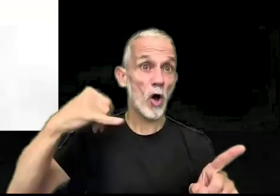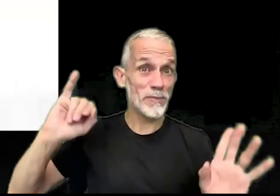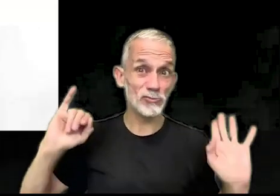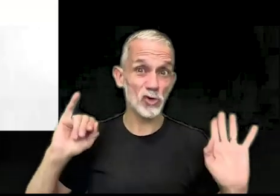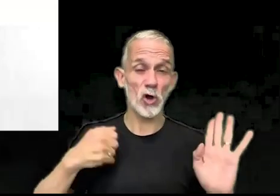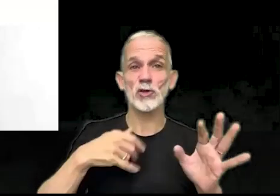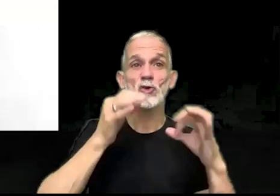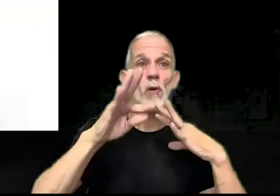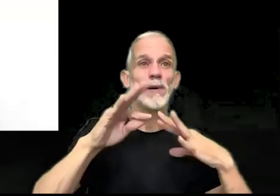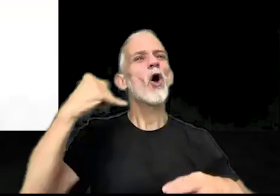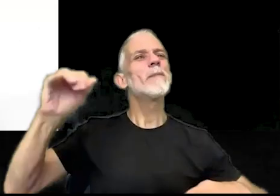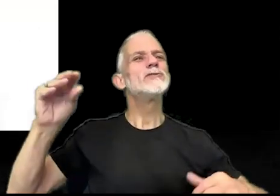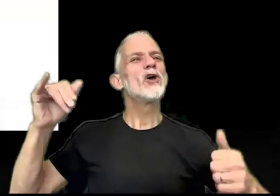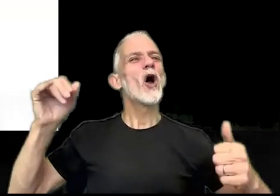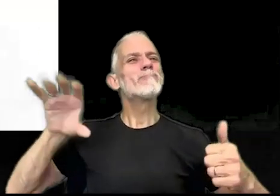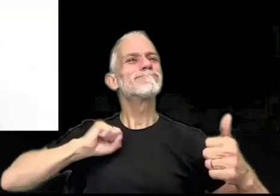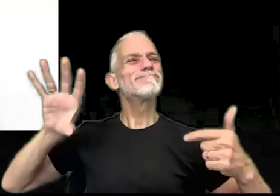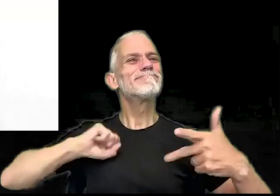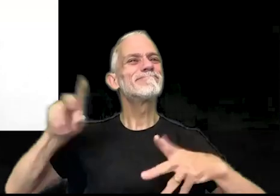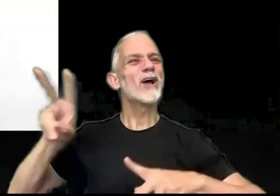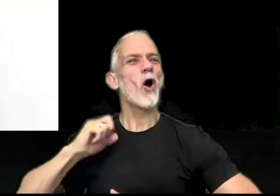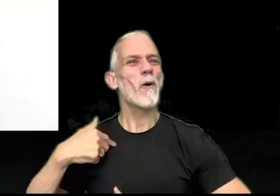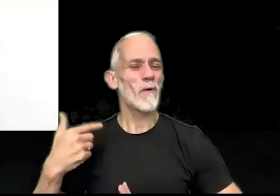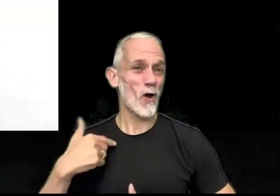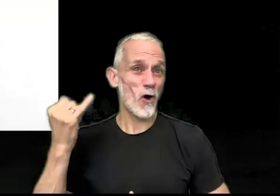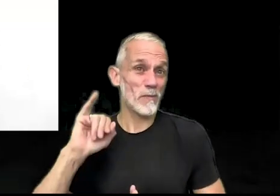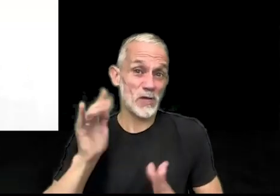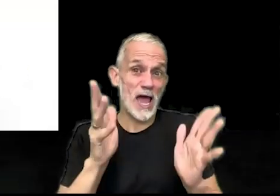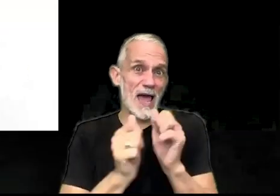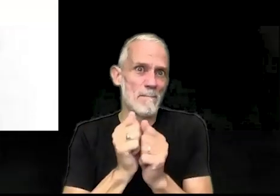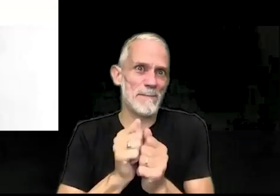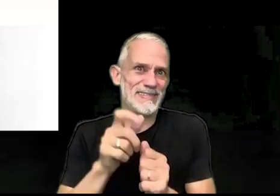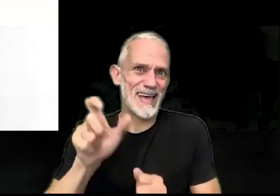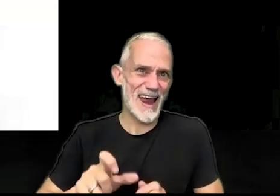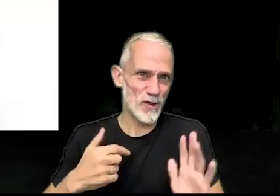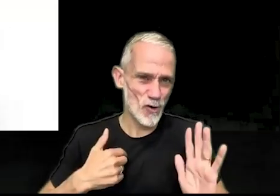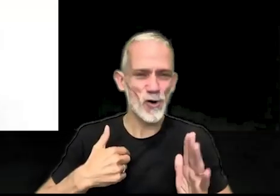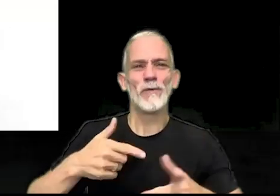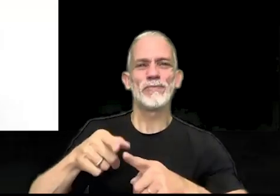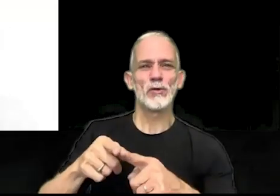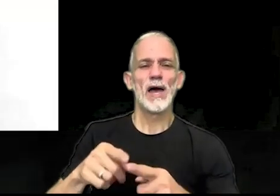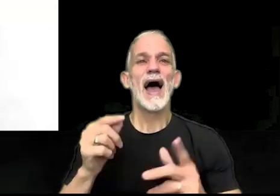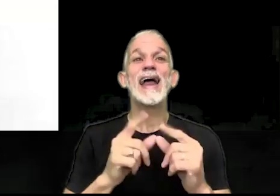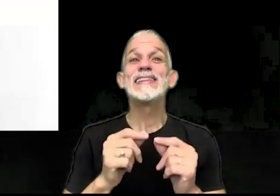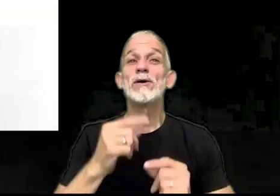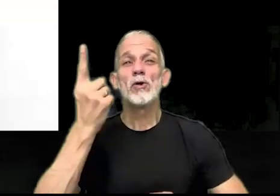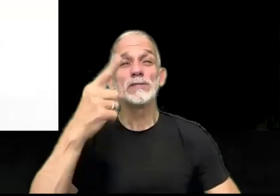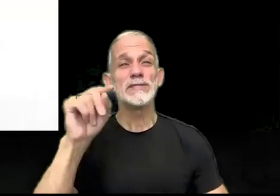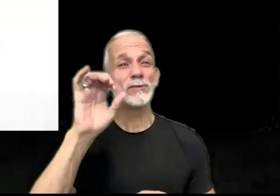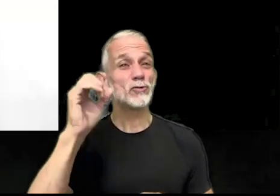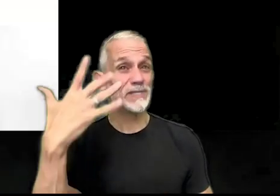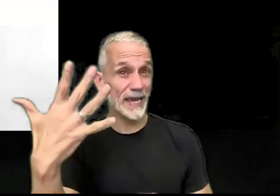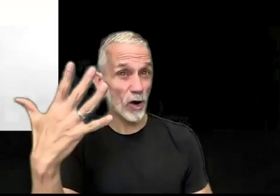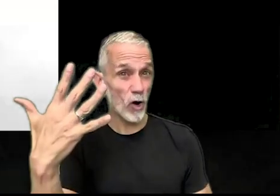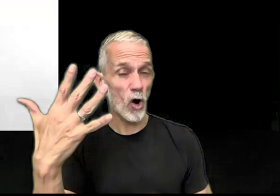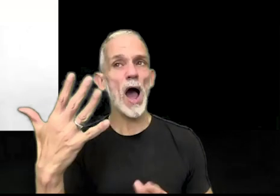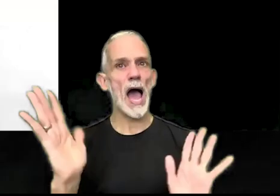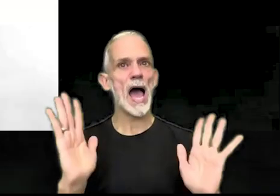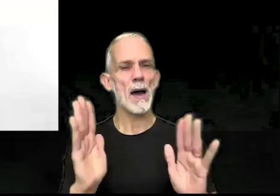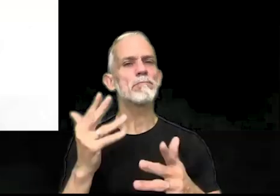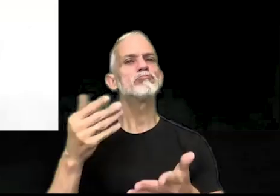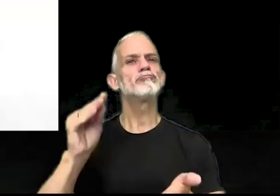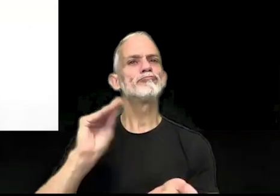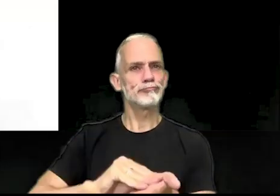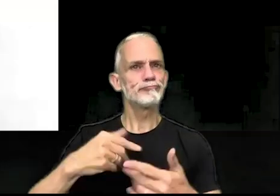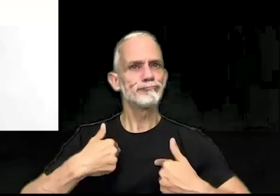comisiones como agente de bolsa es renta empresaria. ¿Y cómo es renta empresaria? y el artículo 105 lo